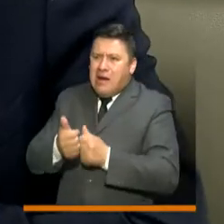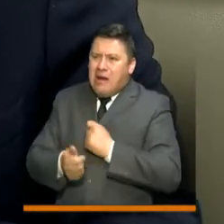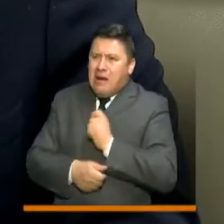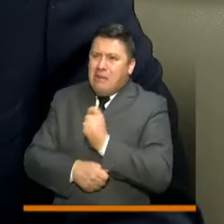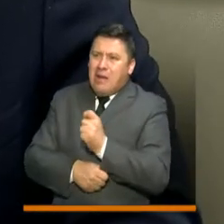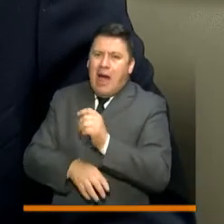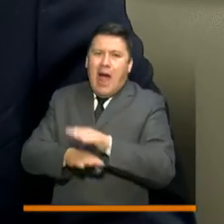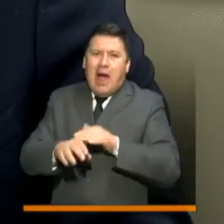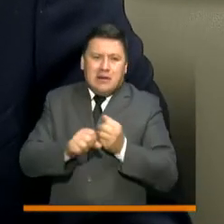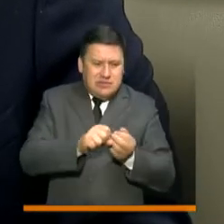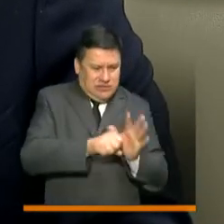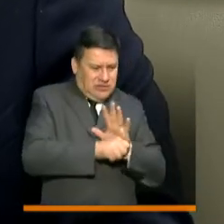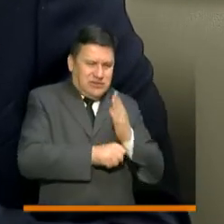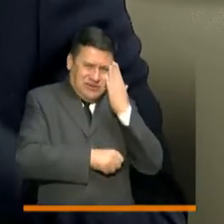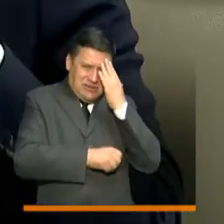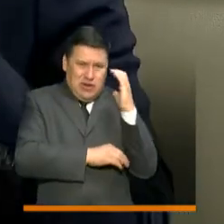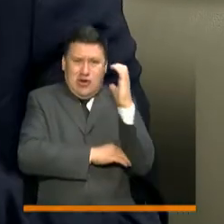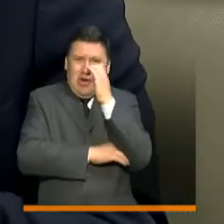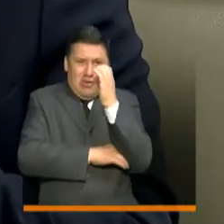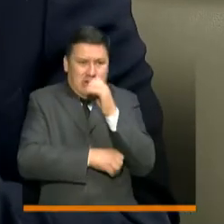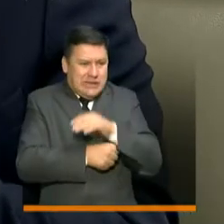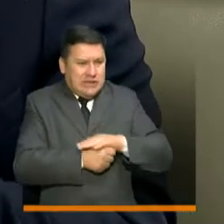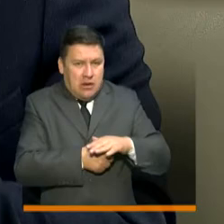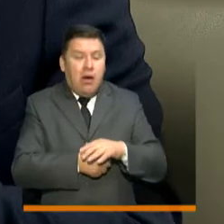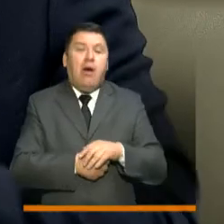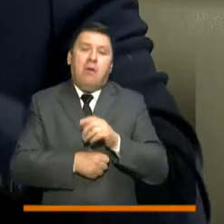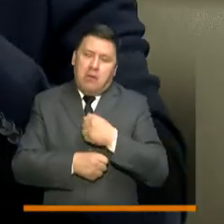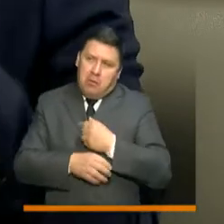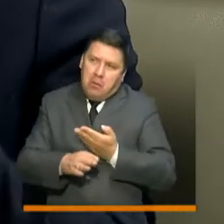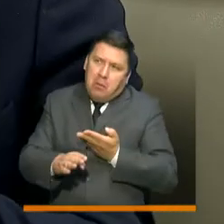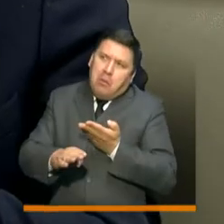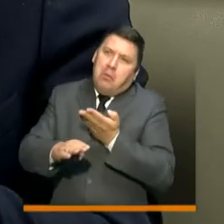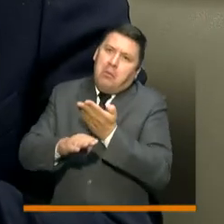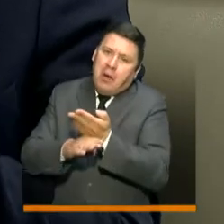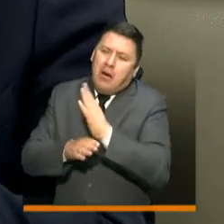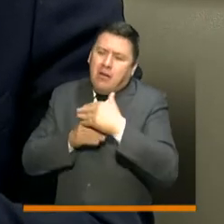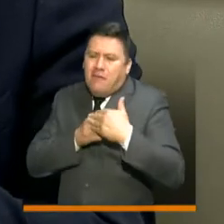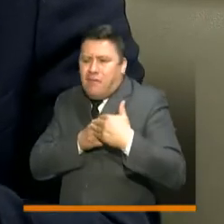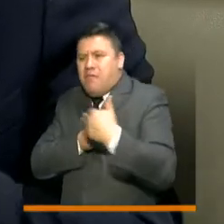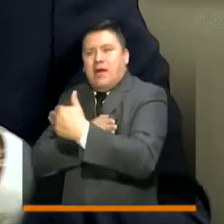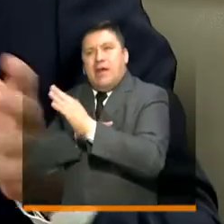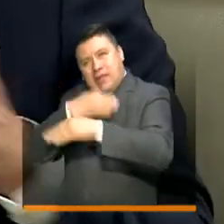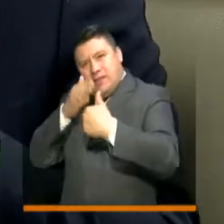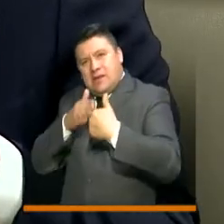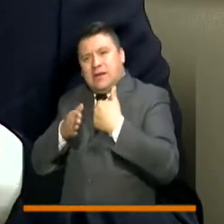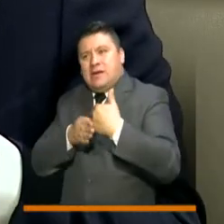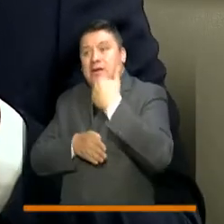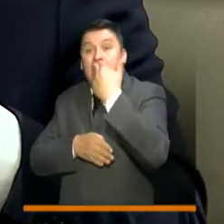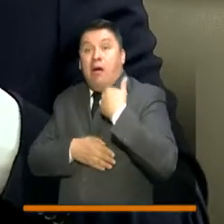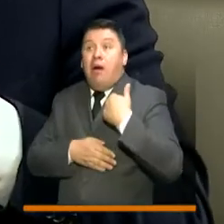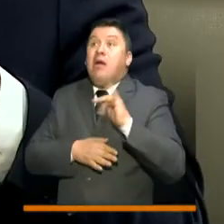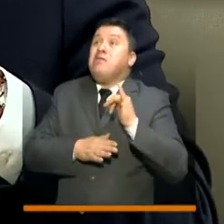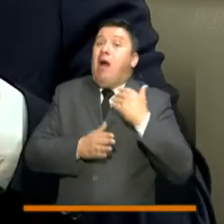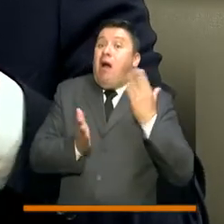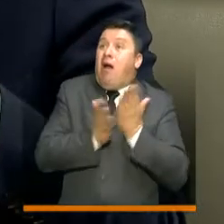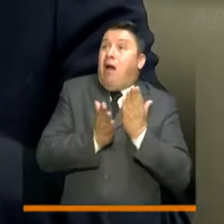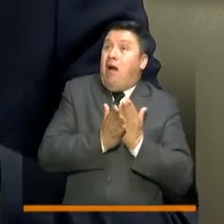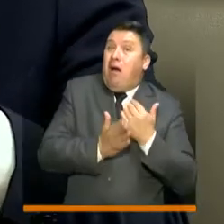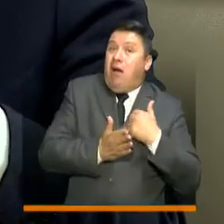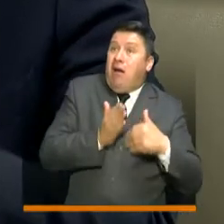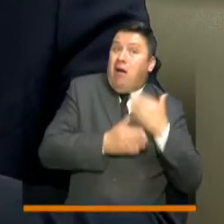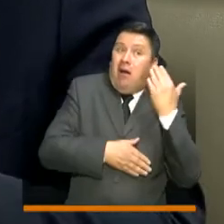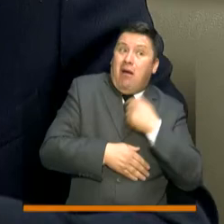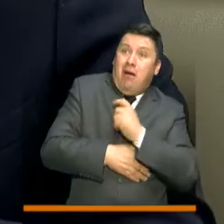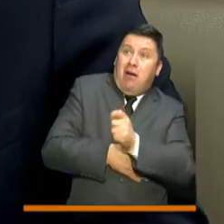esta pandemia que estamos enfrentando como país podrán solicitar el crédito para empezar sus estudios o si ya están estudiando para que sus hijos